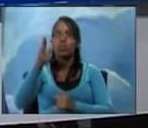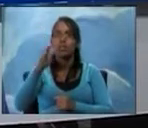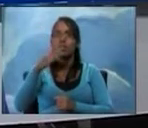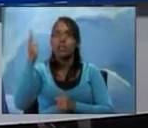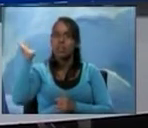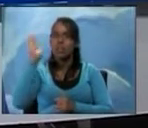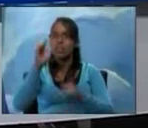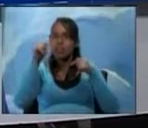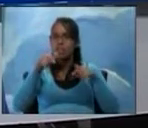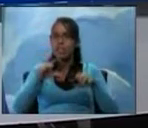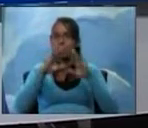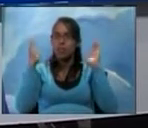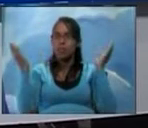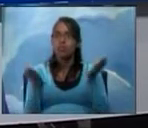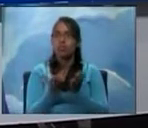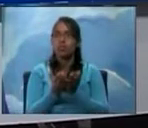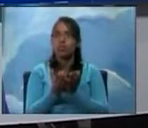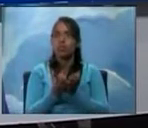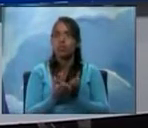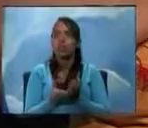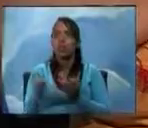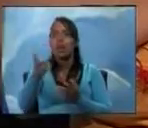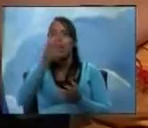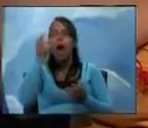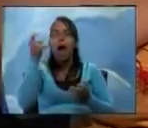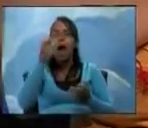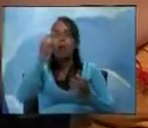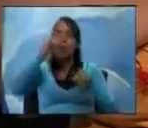este mundo. Que viniste a este mundo.